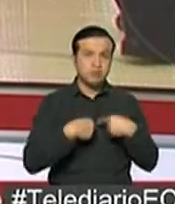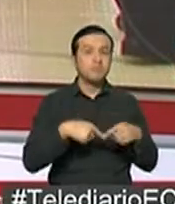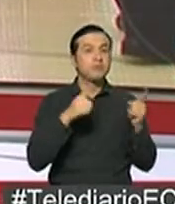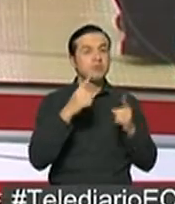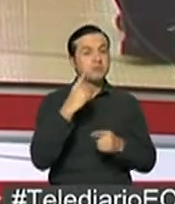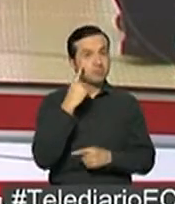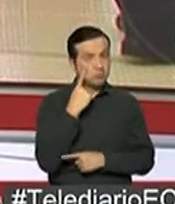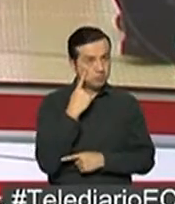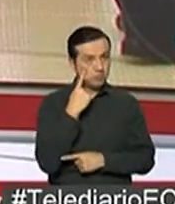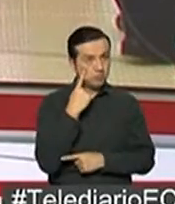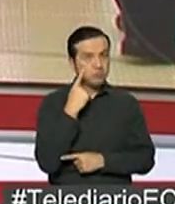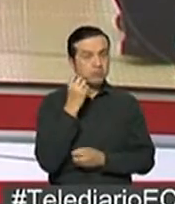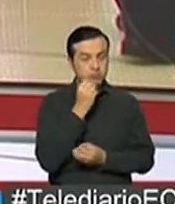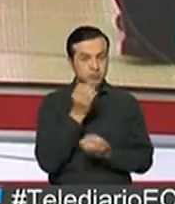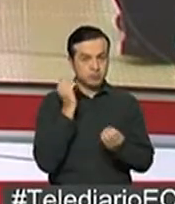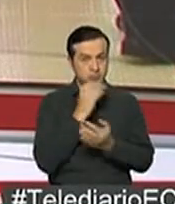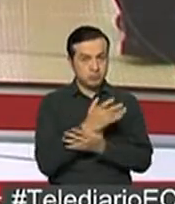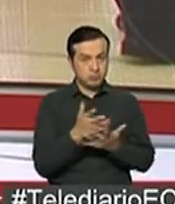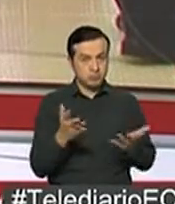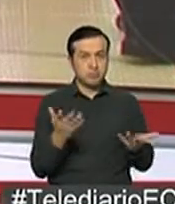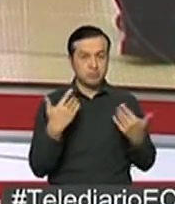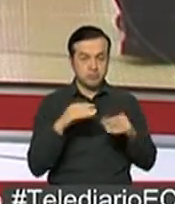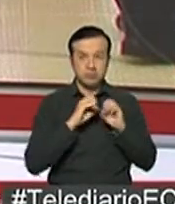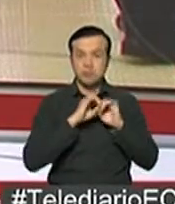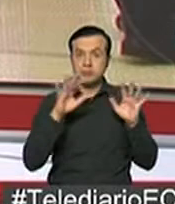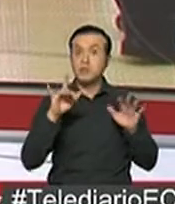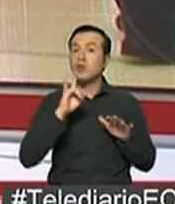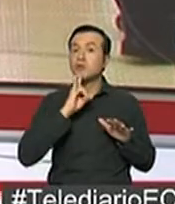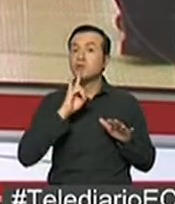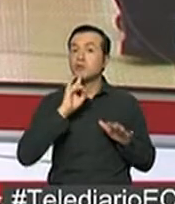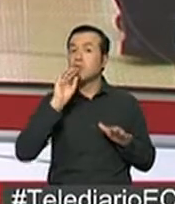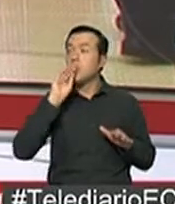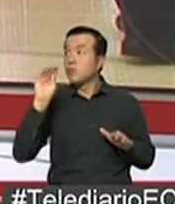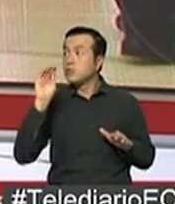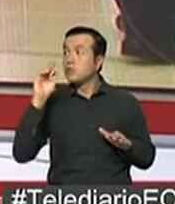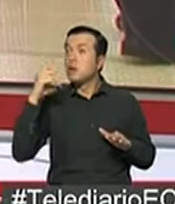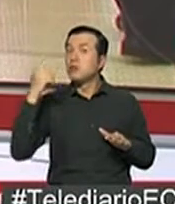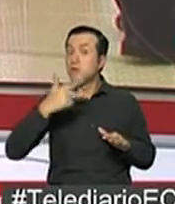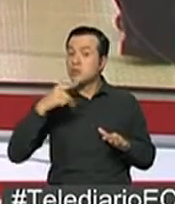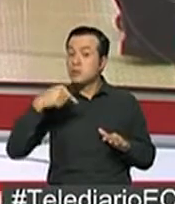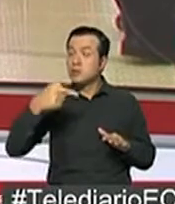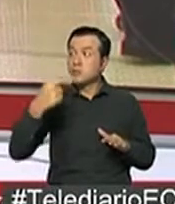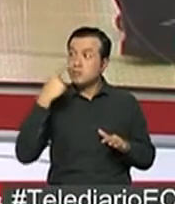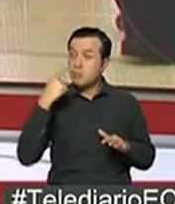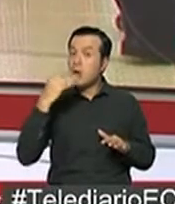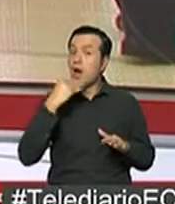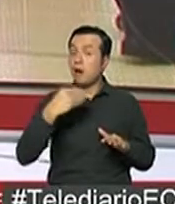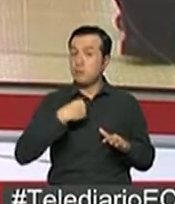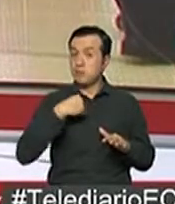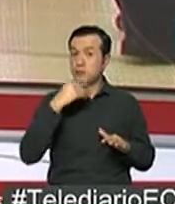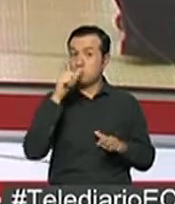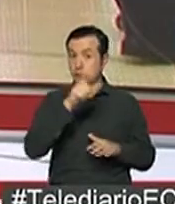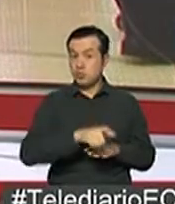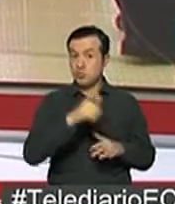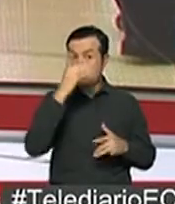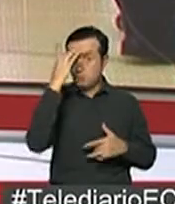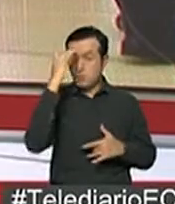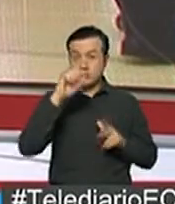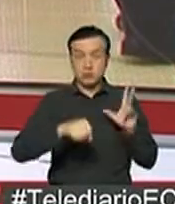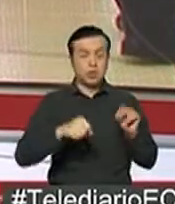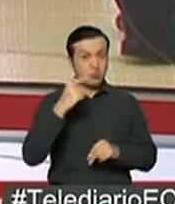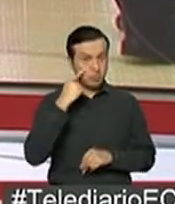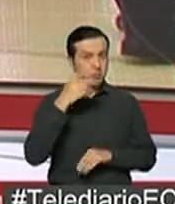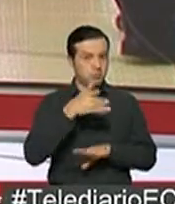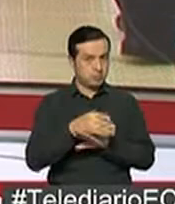resultados de los estudios que fueron enviados a eeuu que confirmarán ser turista extranjero posee o no la enfermedad